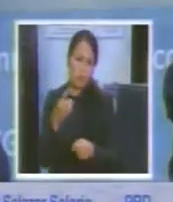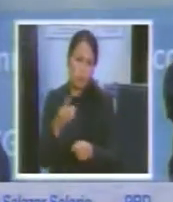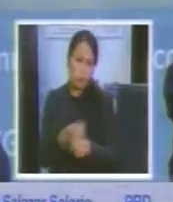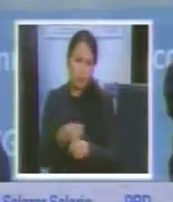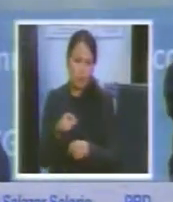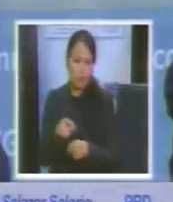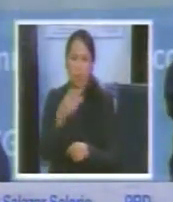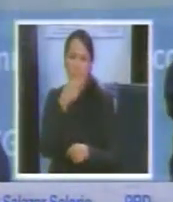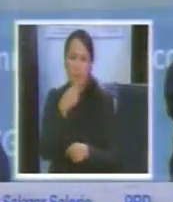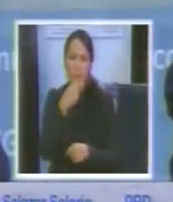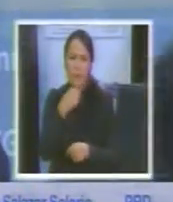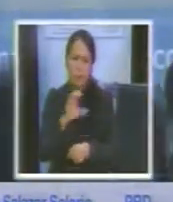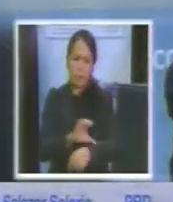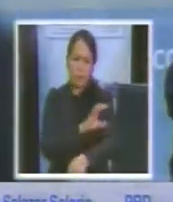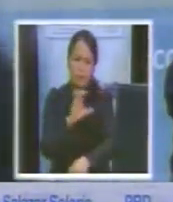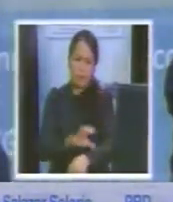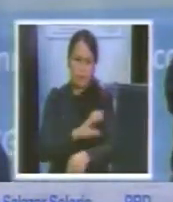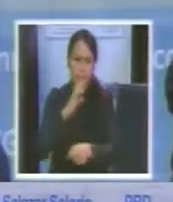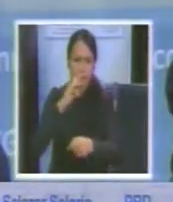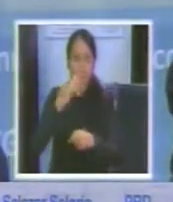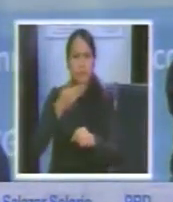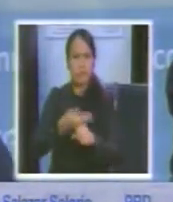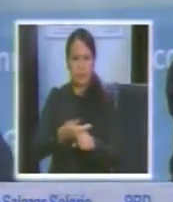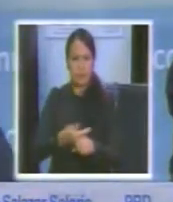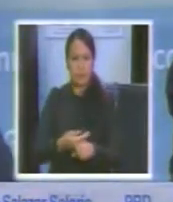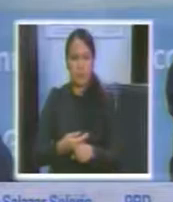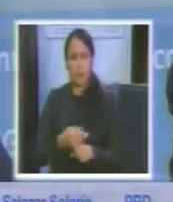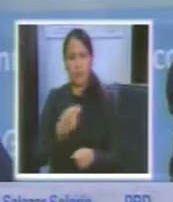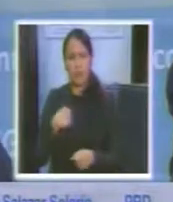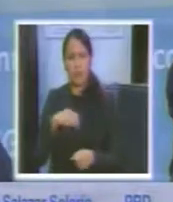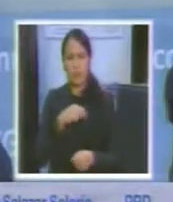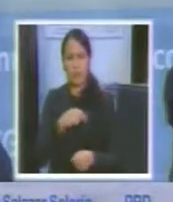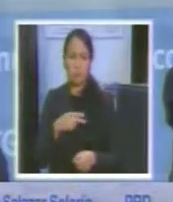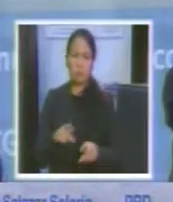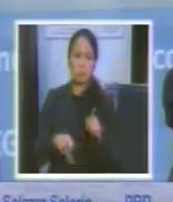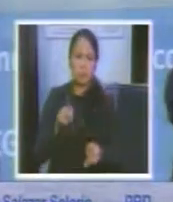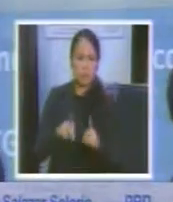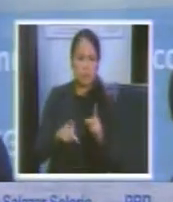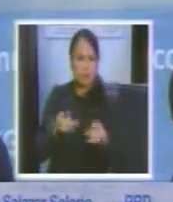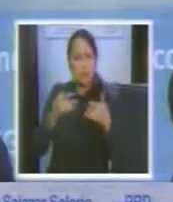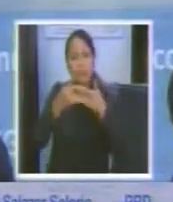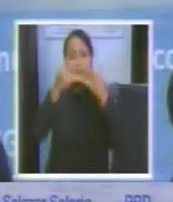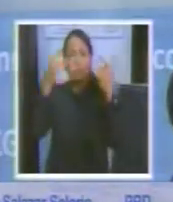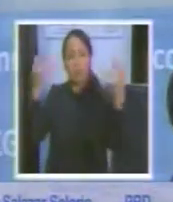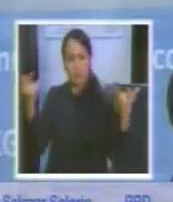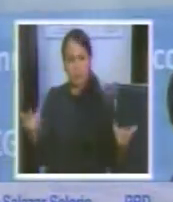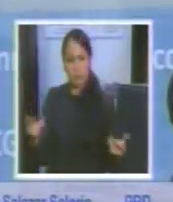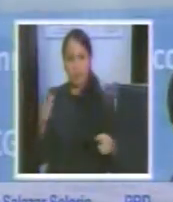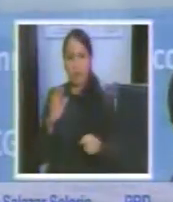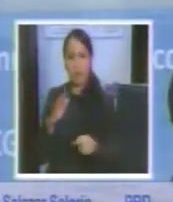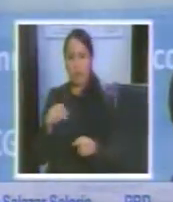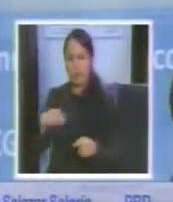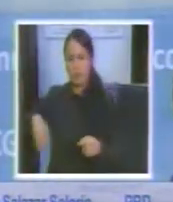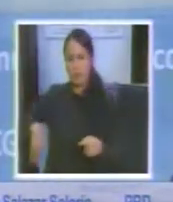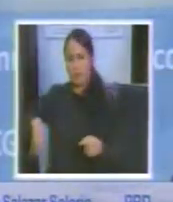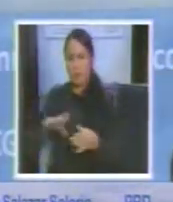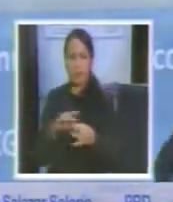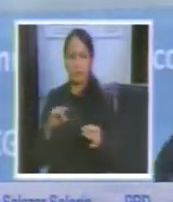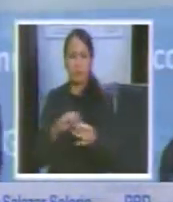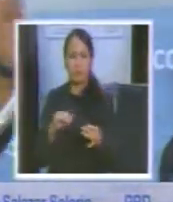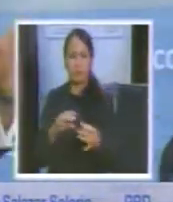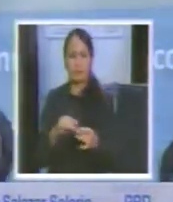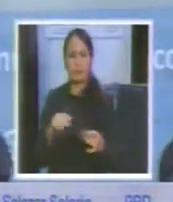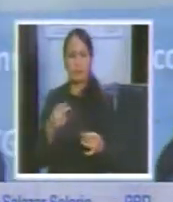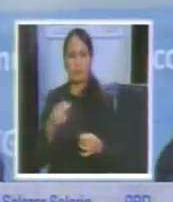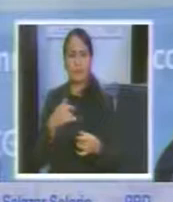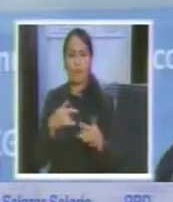Energía y me platicaron de una experiencia, y lo menciono porque veo muchos jóvenes universitarios aquí, una experiencia